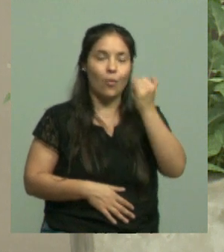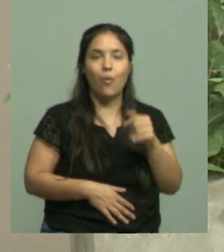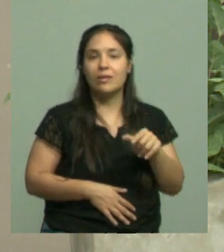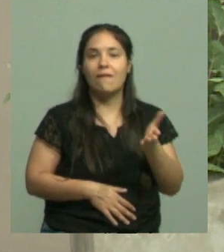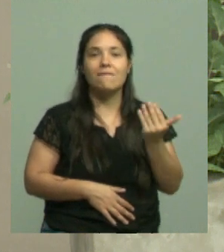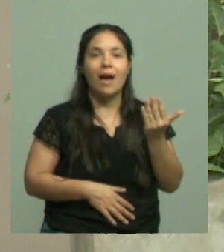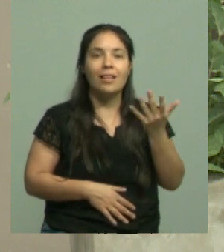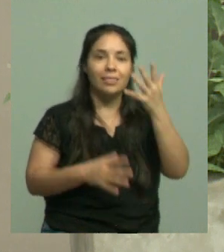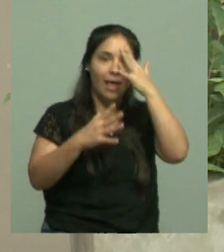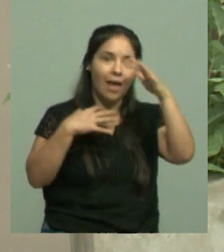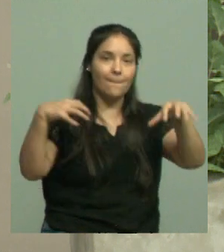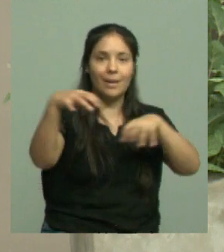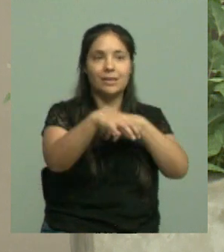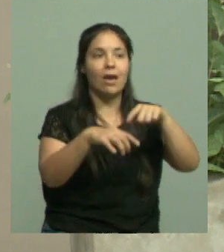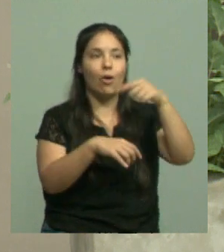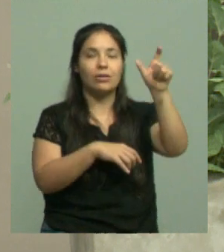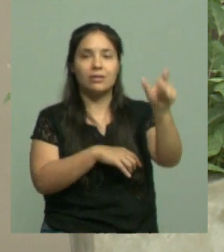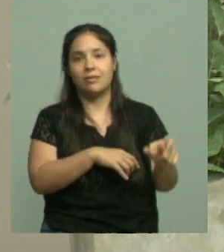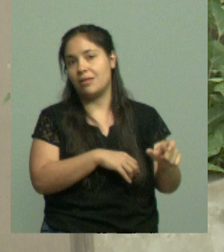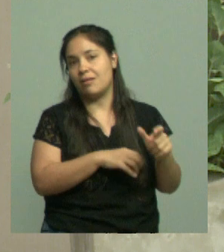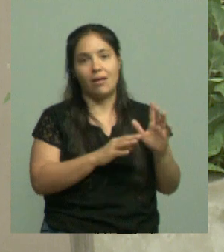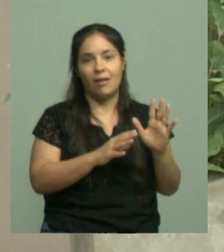de empatía con el otro,